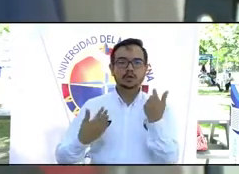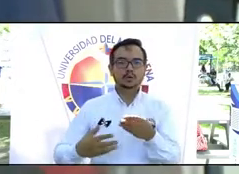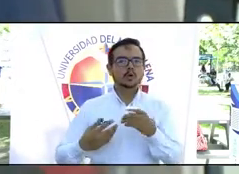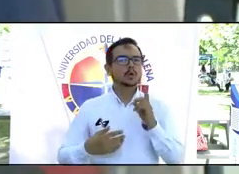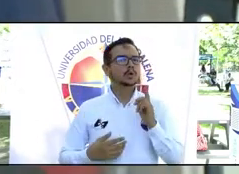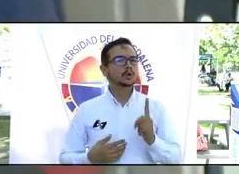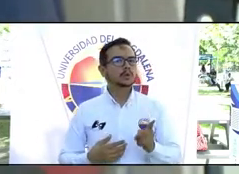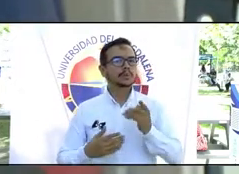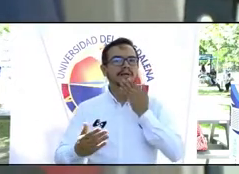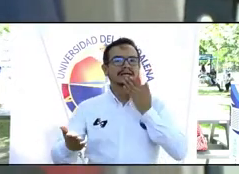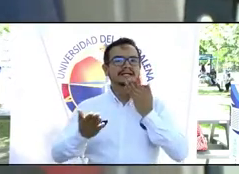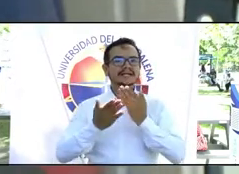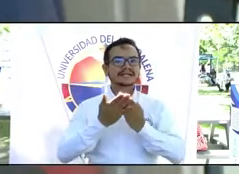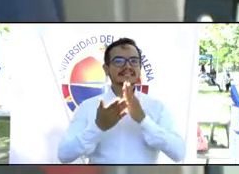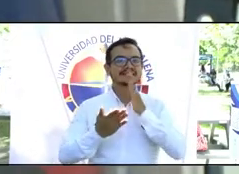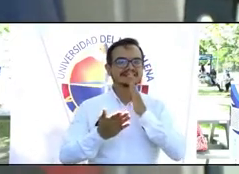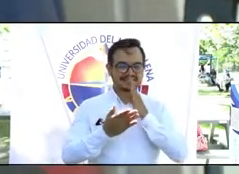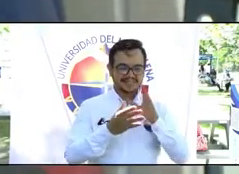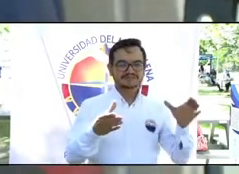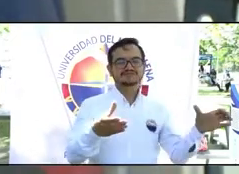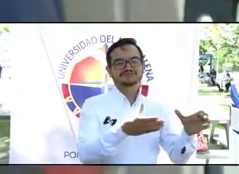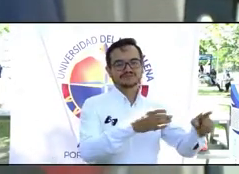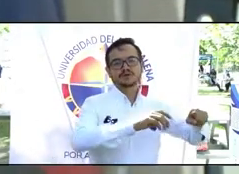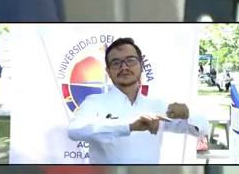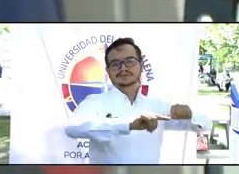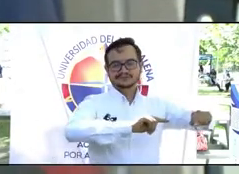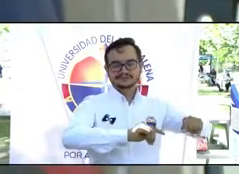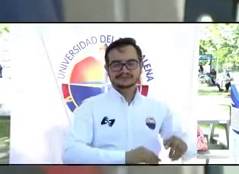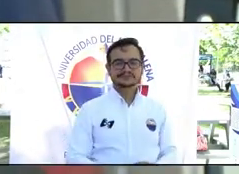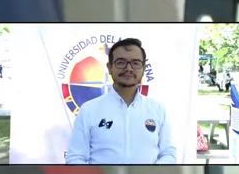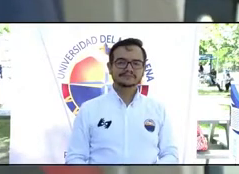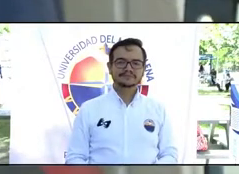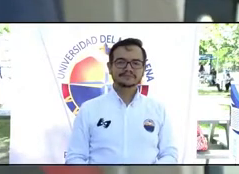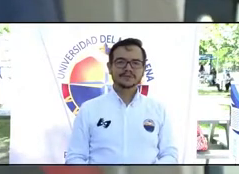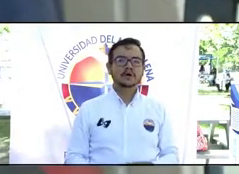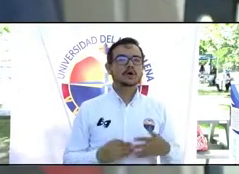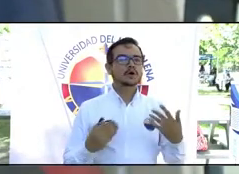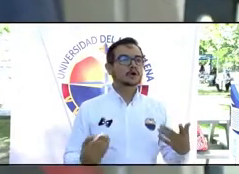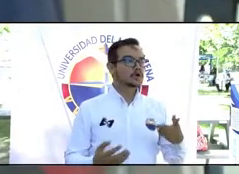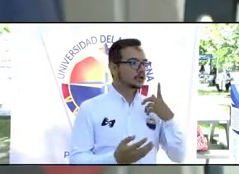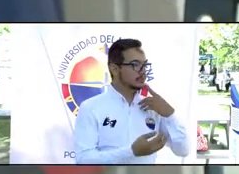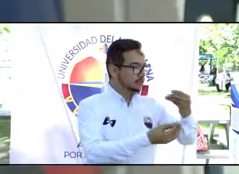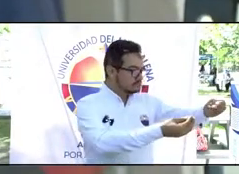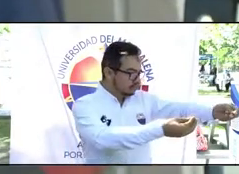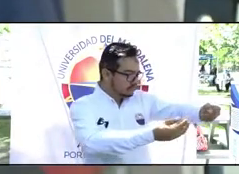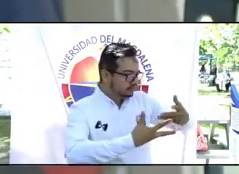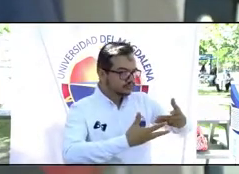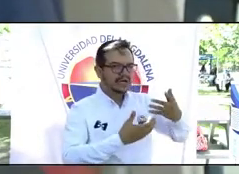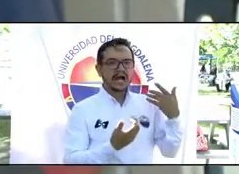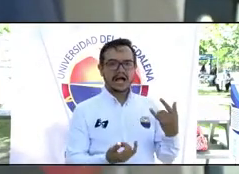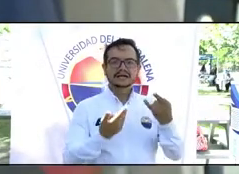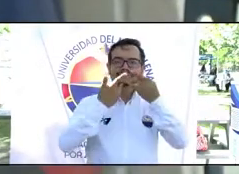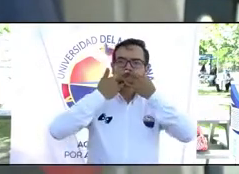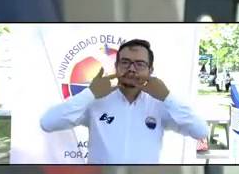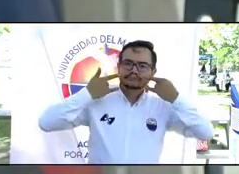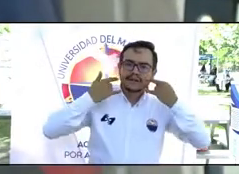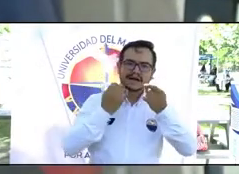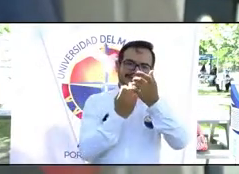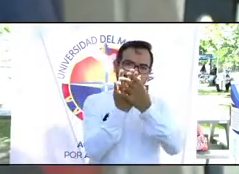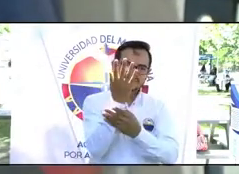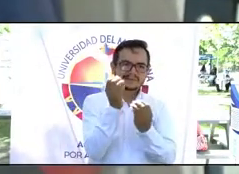recibido por parte de la administración, mediante la dotación de elementos de protección personal y los uniformes para